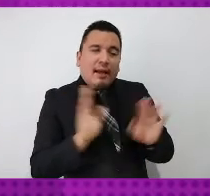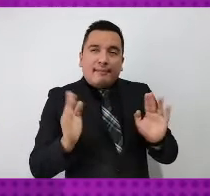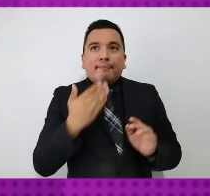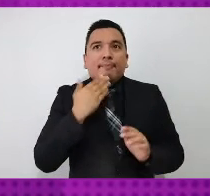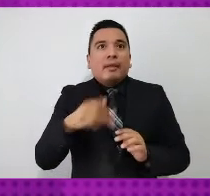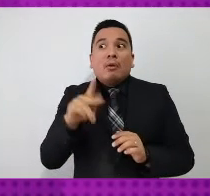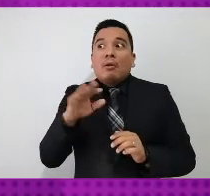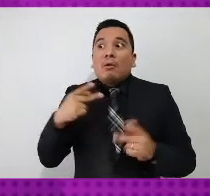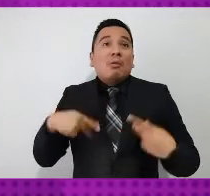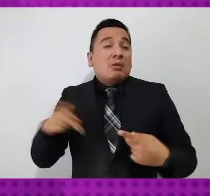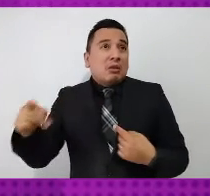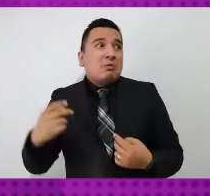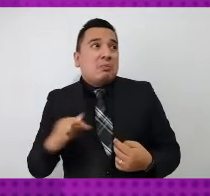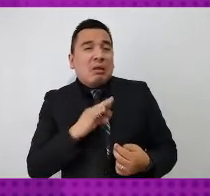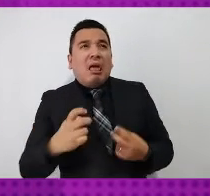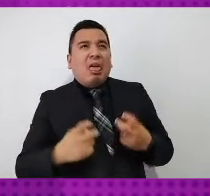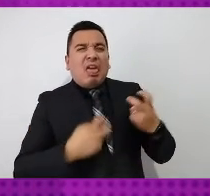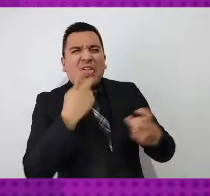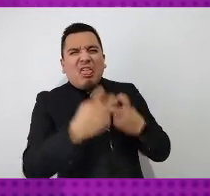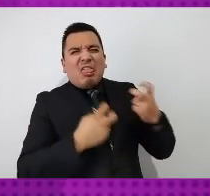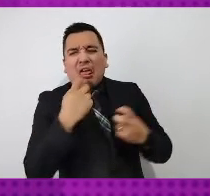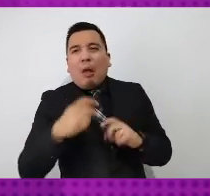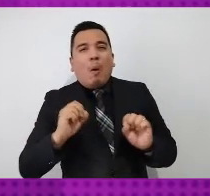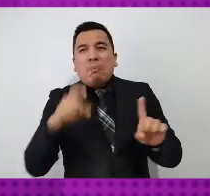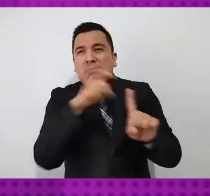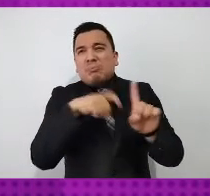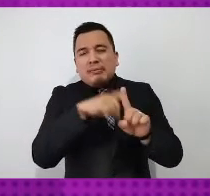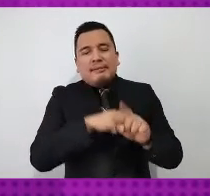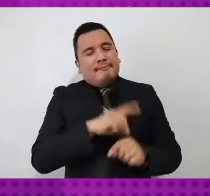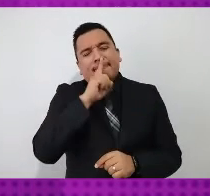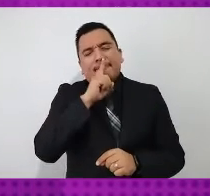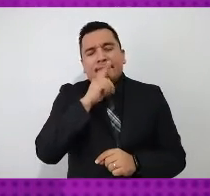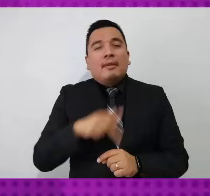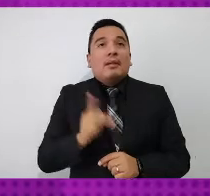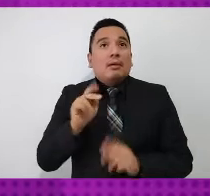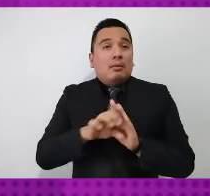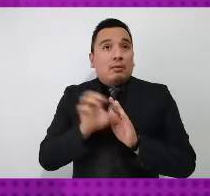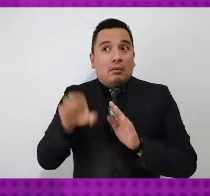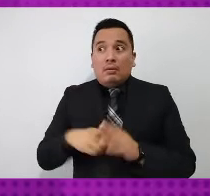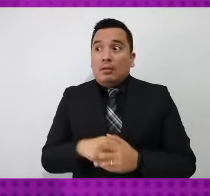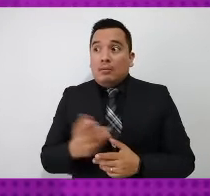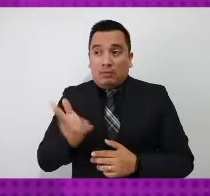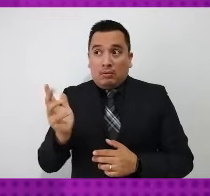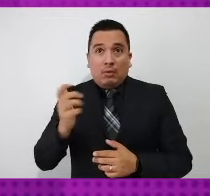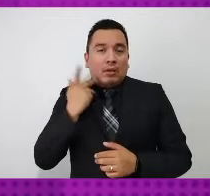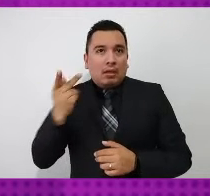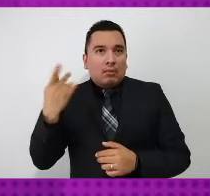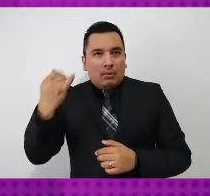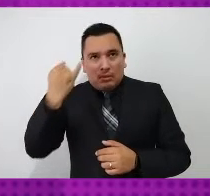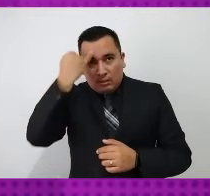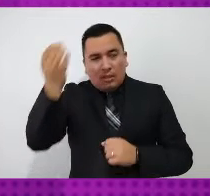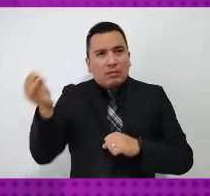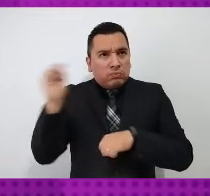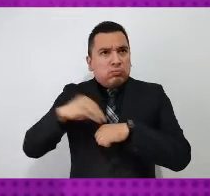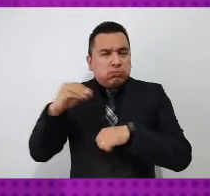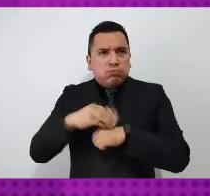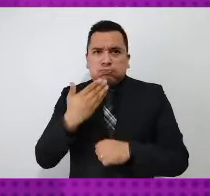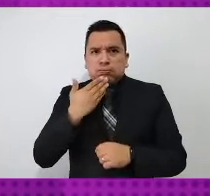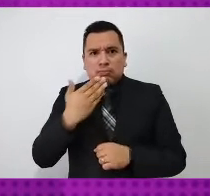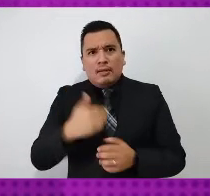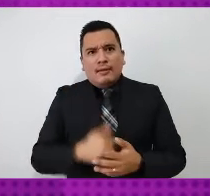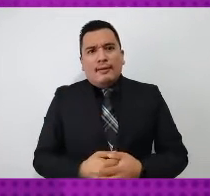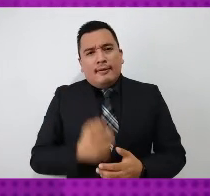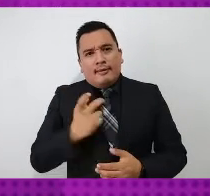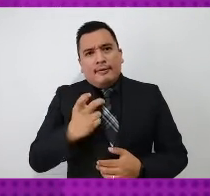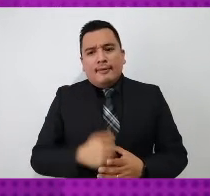estas voces son recibidas de manera muy positiva pero nada mas exhortaría a todos mis compañeros y compañeras a que lo hagamos de manera